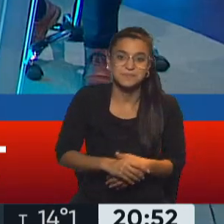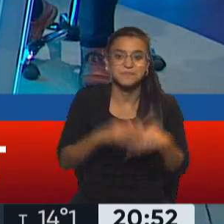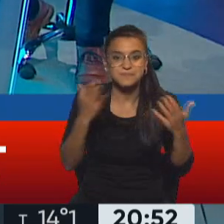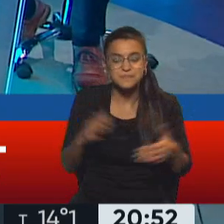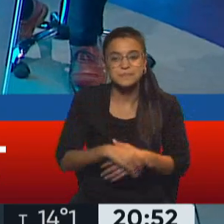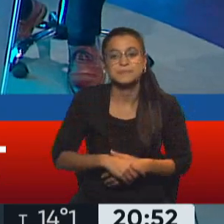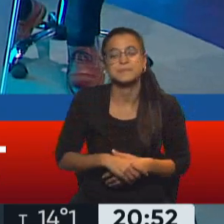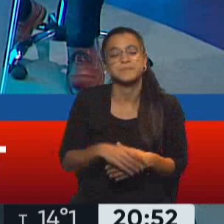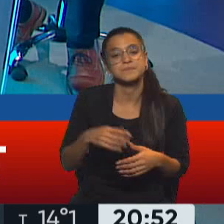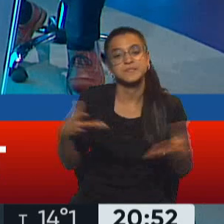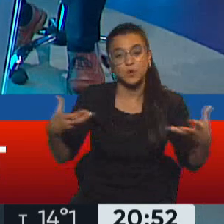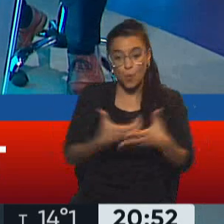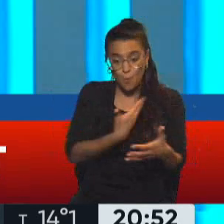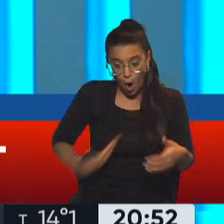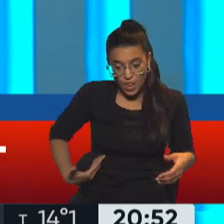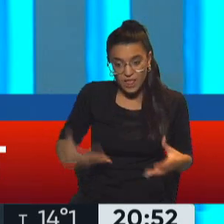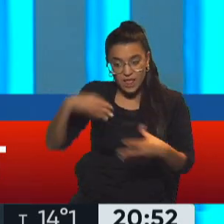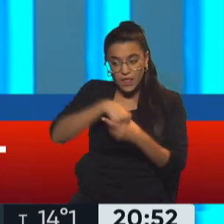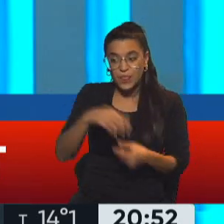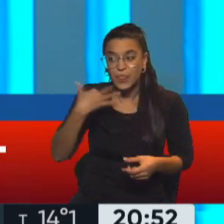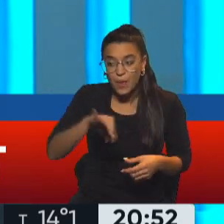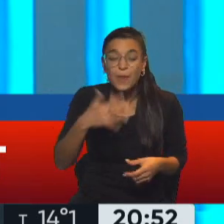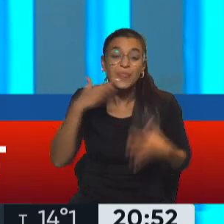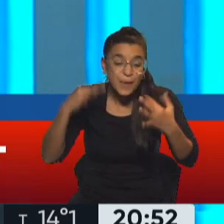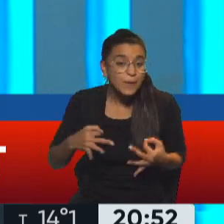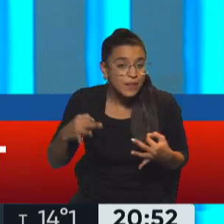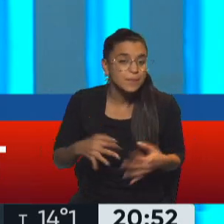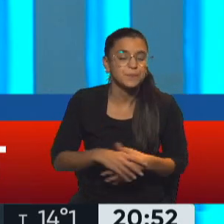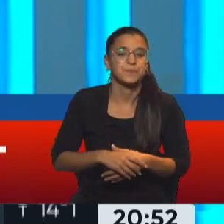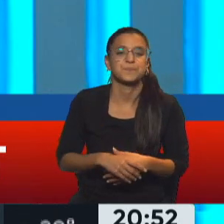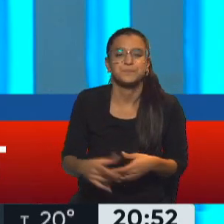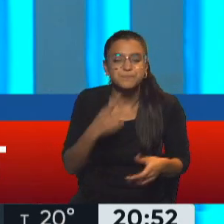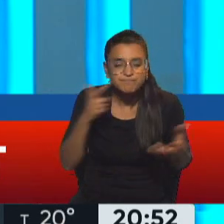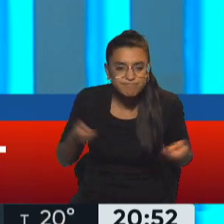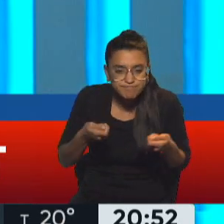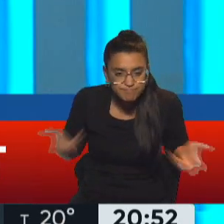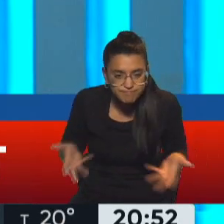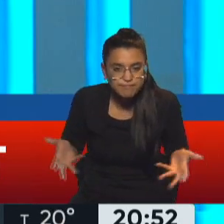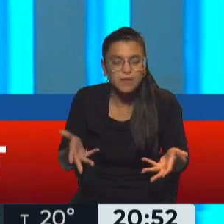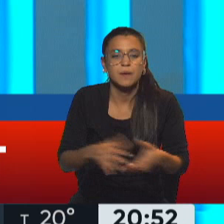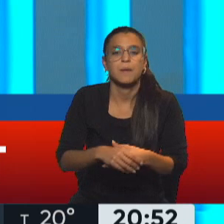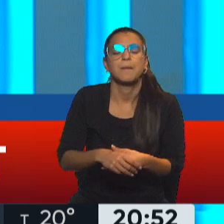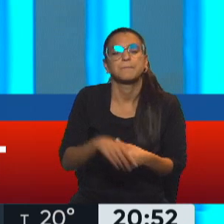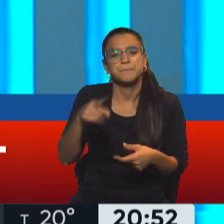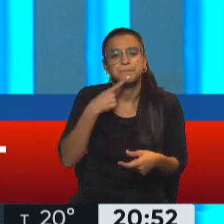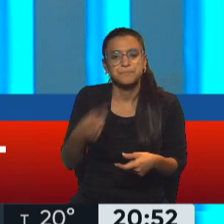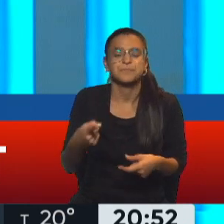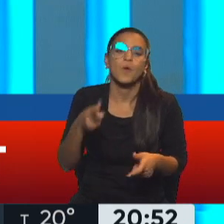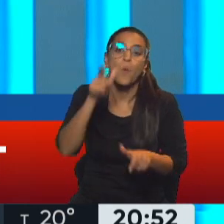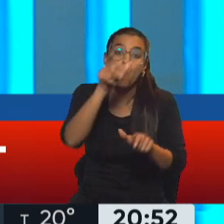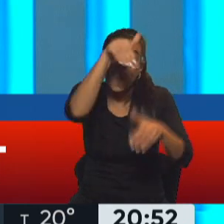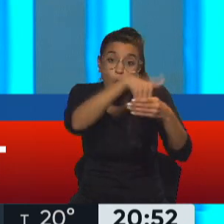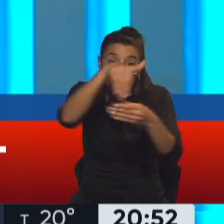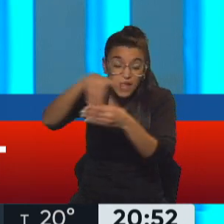que el oficialismo debería hacer es realmente incentivar que sus potenciales